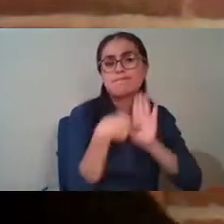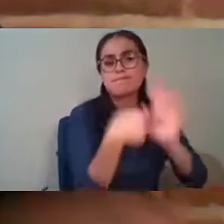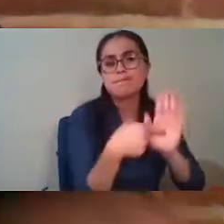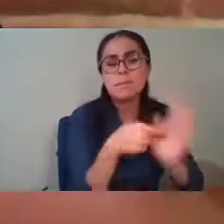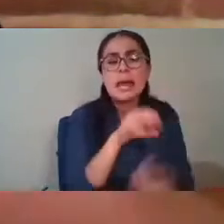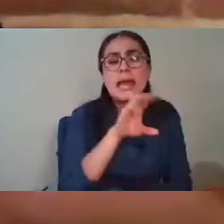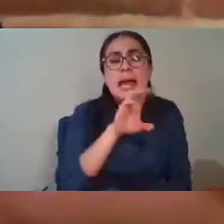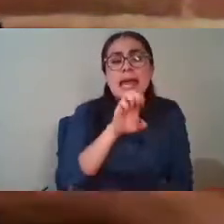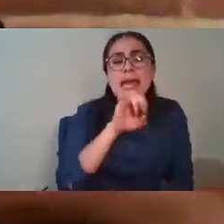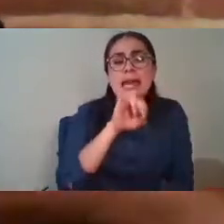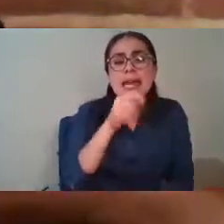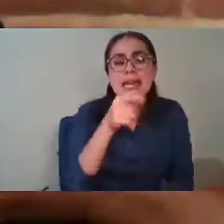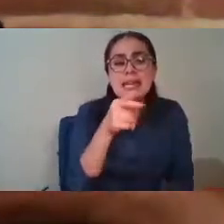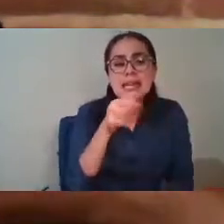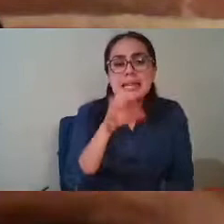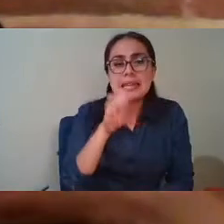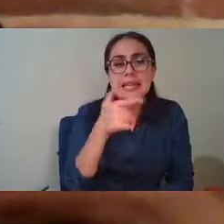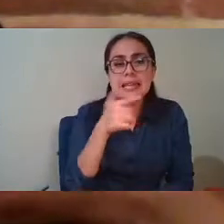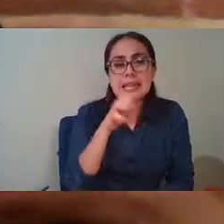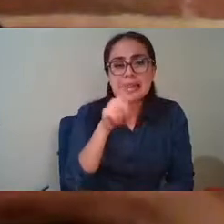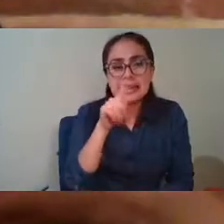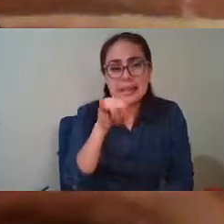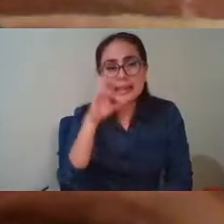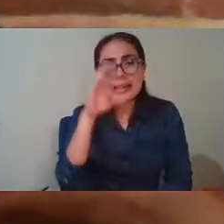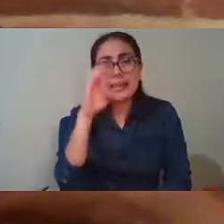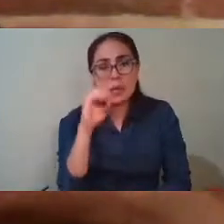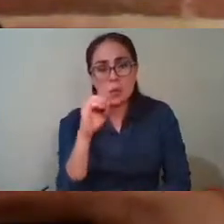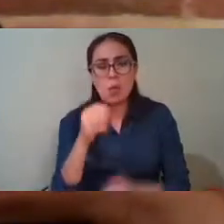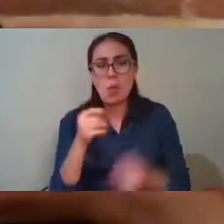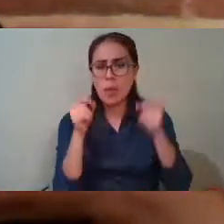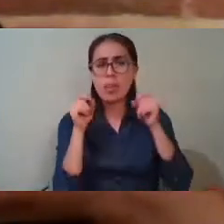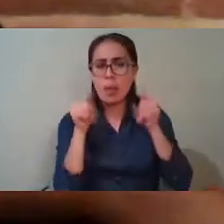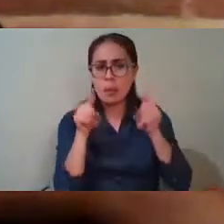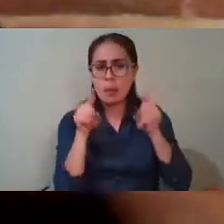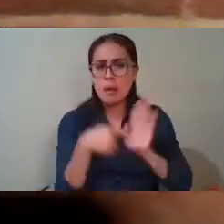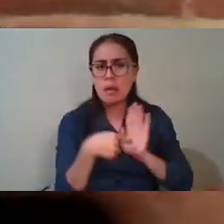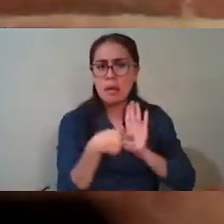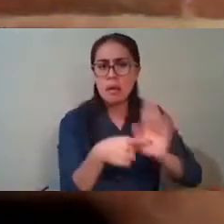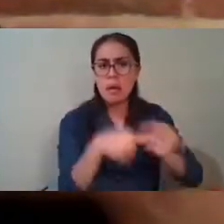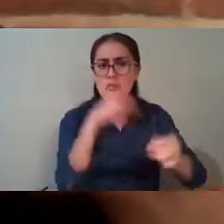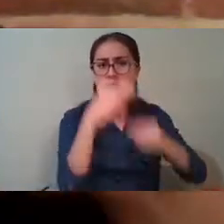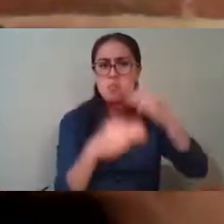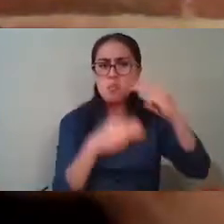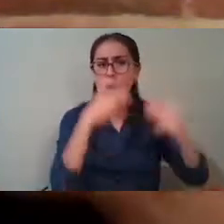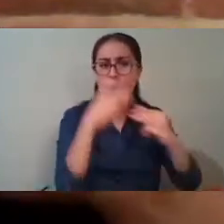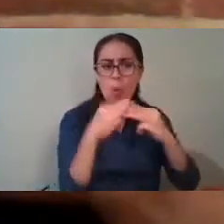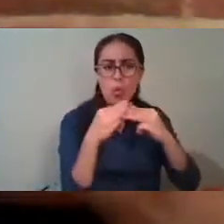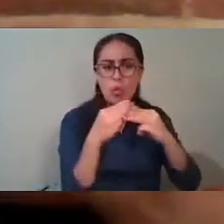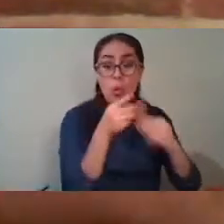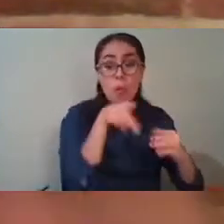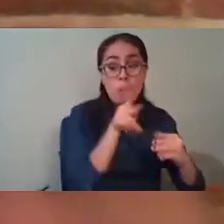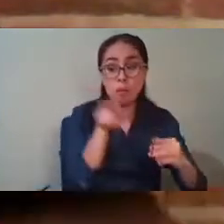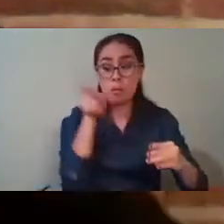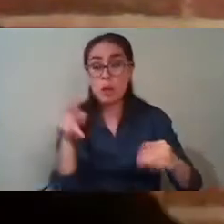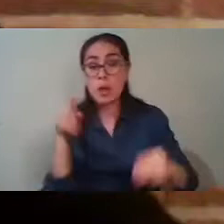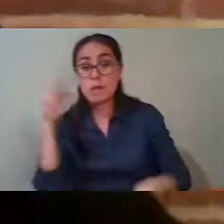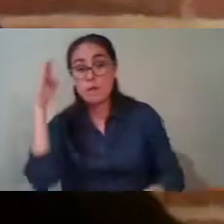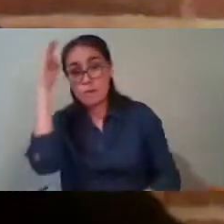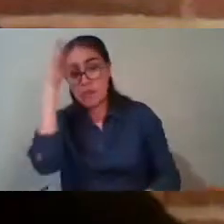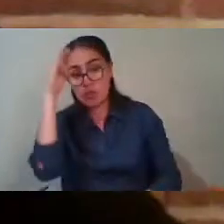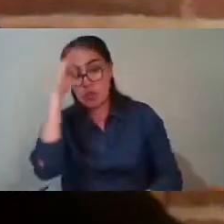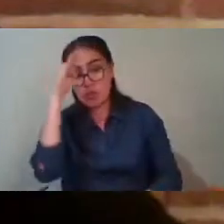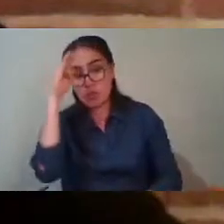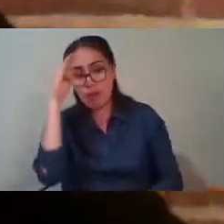exegético. Lee también al mundo y dice cosas que no dice la filosofía, y que